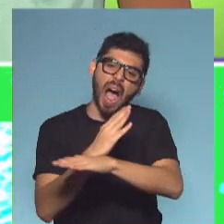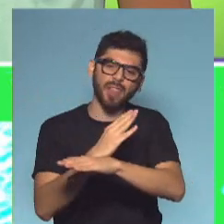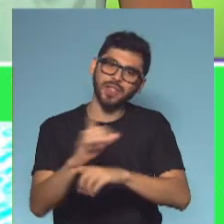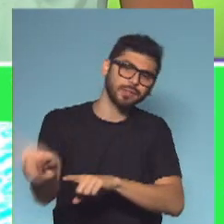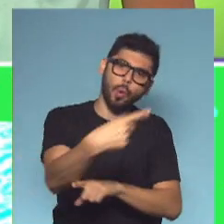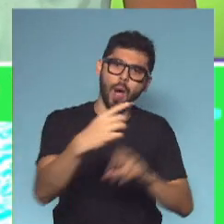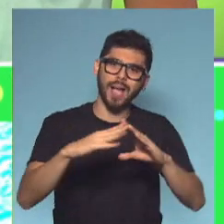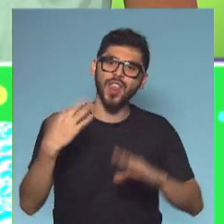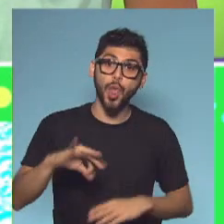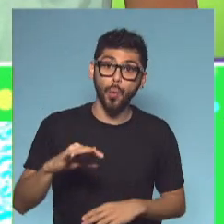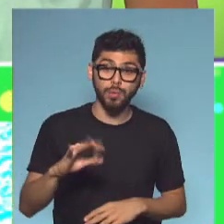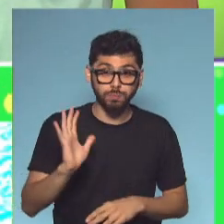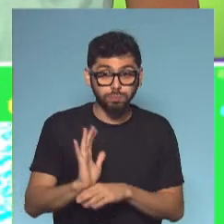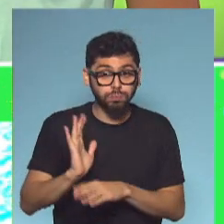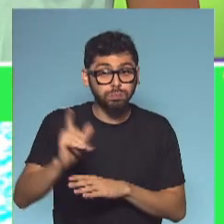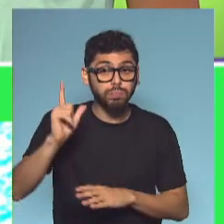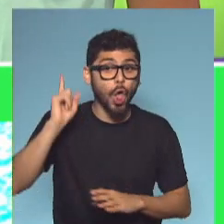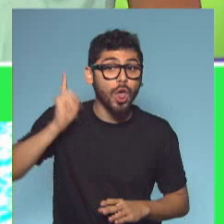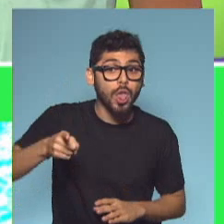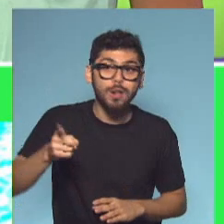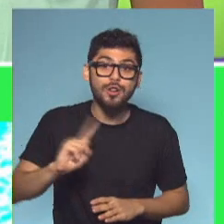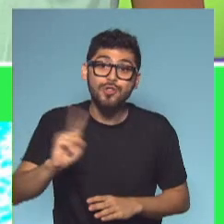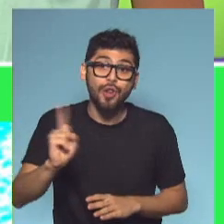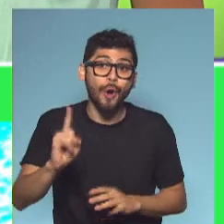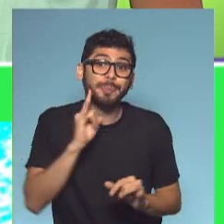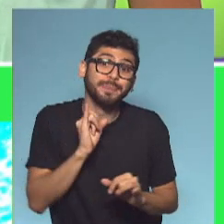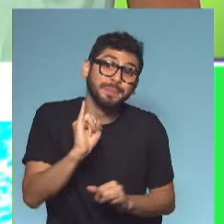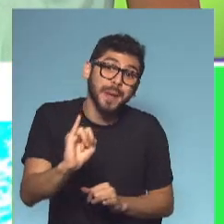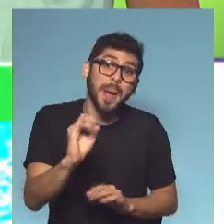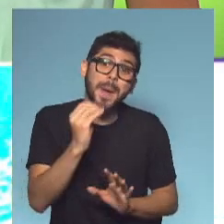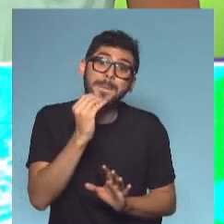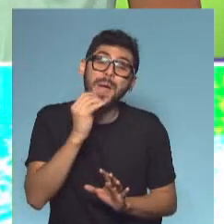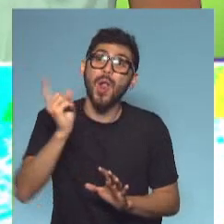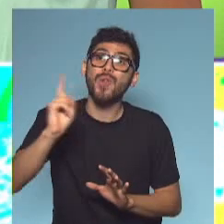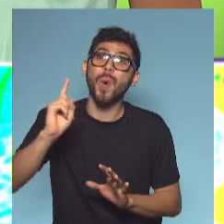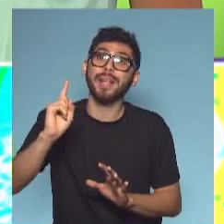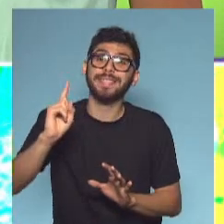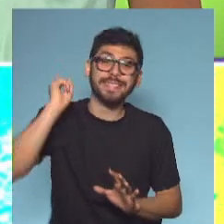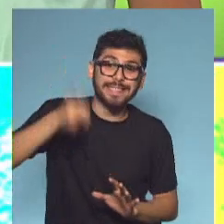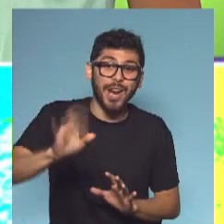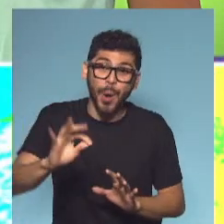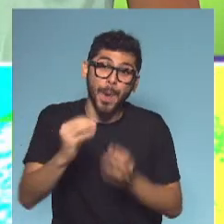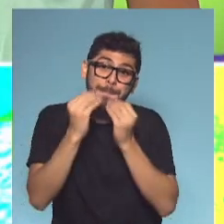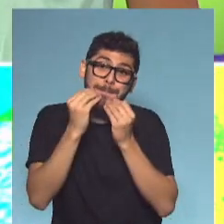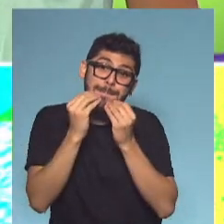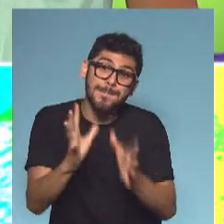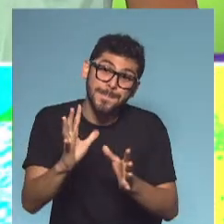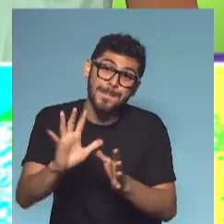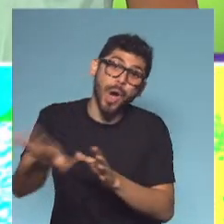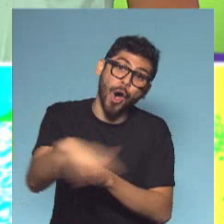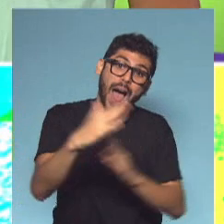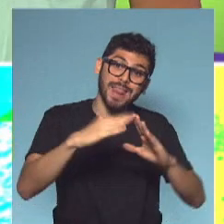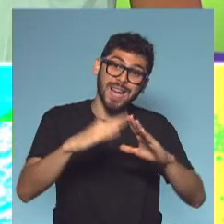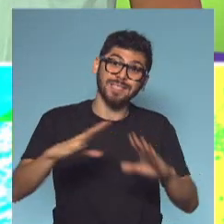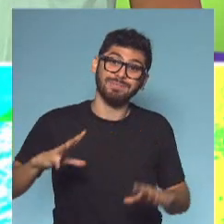queda? No, porque es más seguro, o más bien es inseguro estar después de las 6 de la tarde.